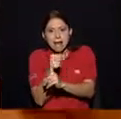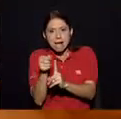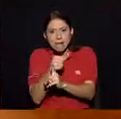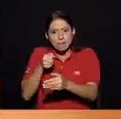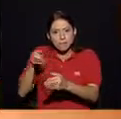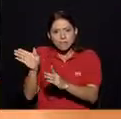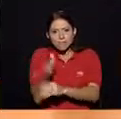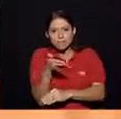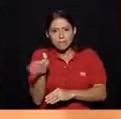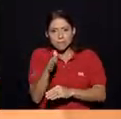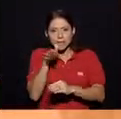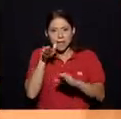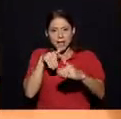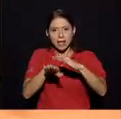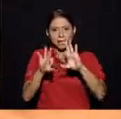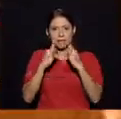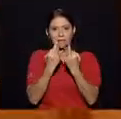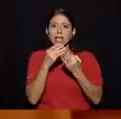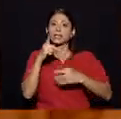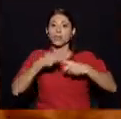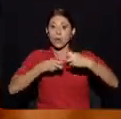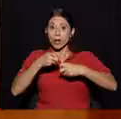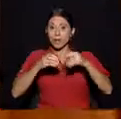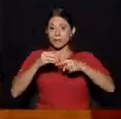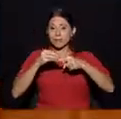de su hogar. Es un tema estructural.